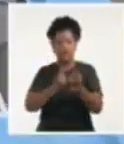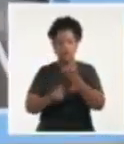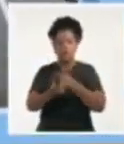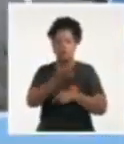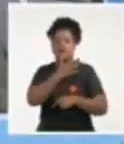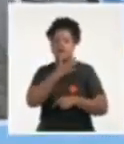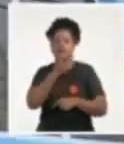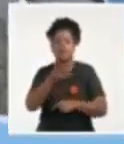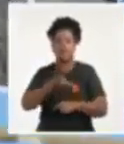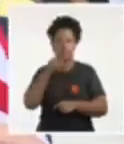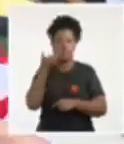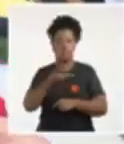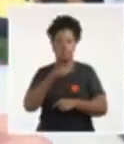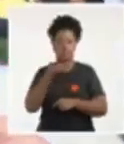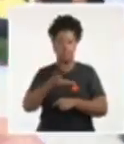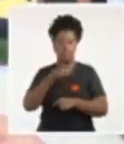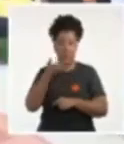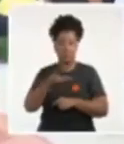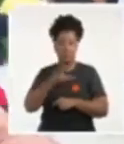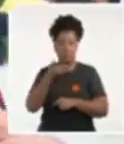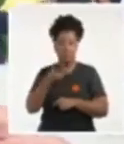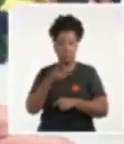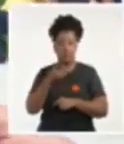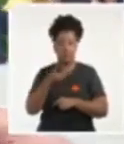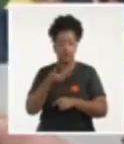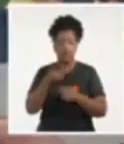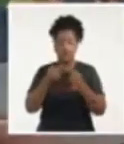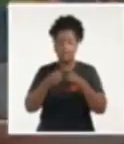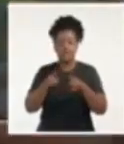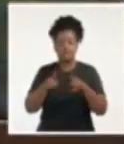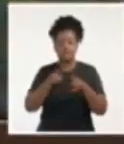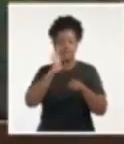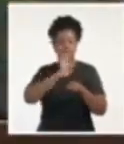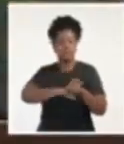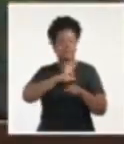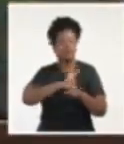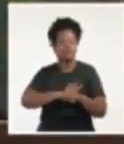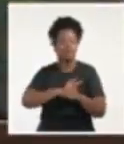discurso, pero ahí hay muchos sentimientos, hay muchas emociones.